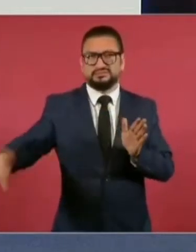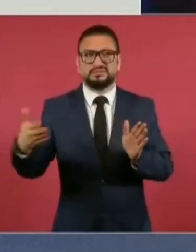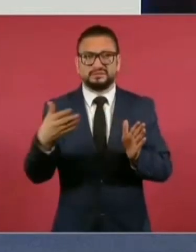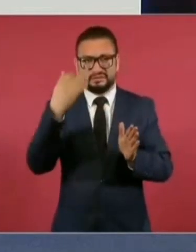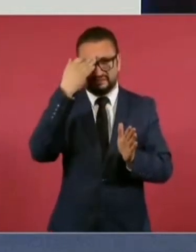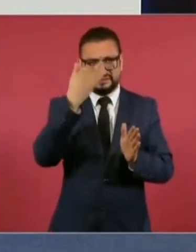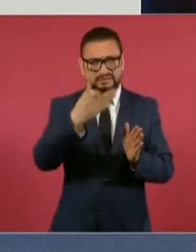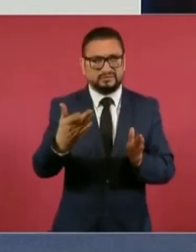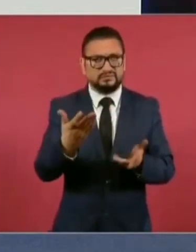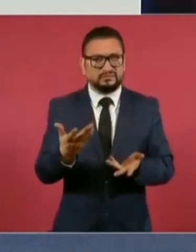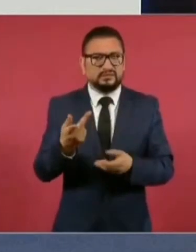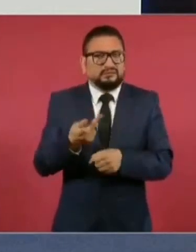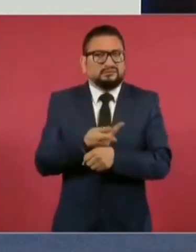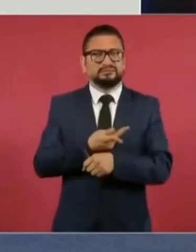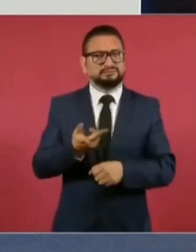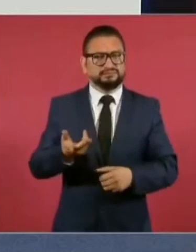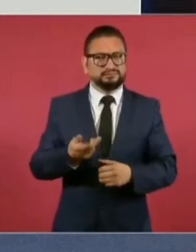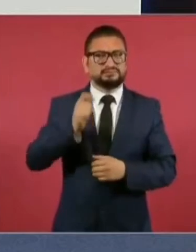decir?